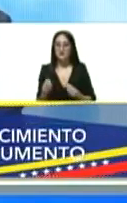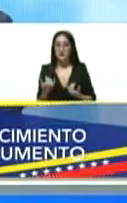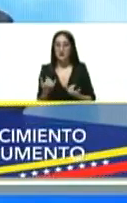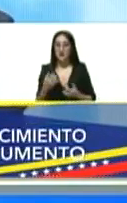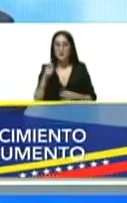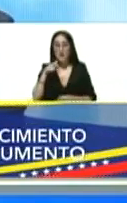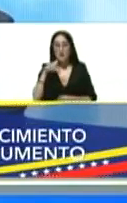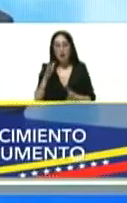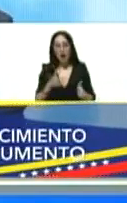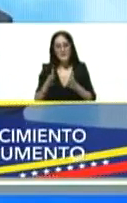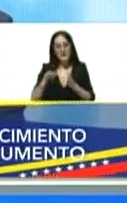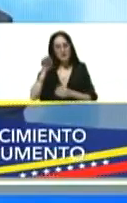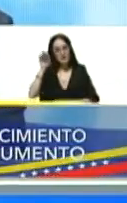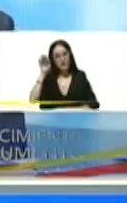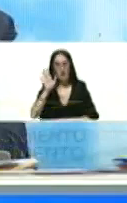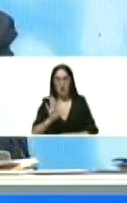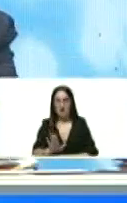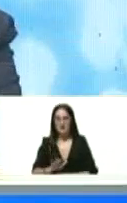allá es el camino.